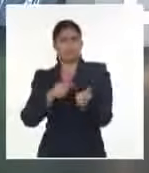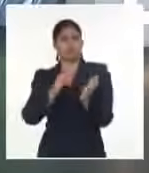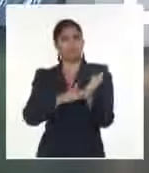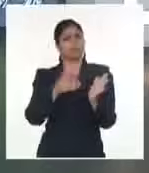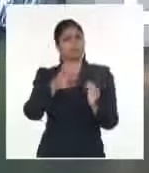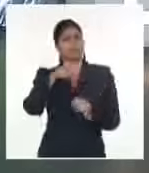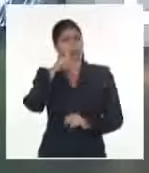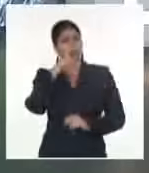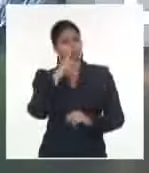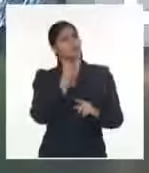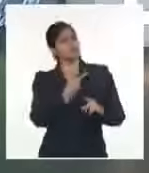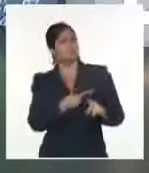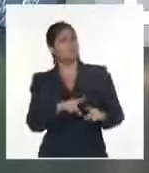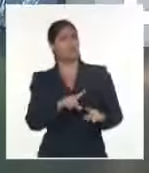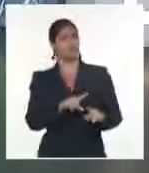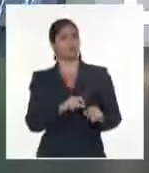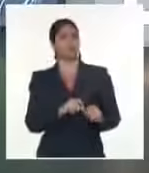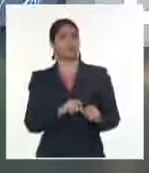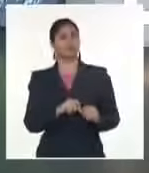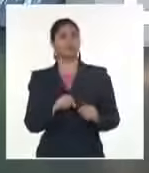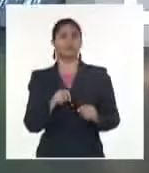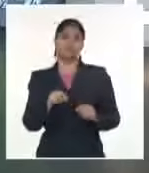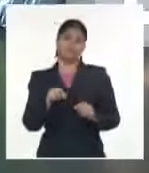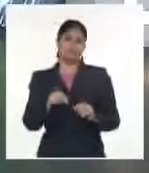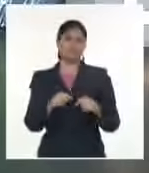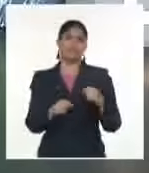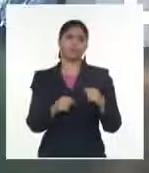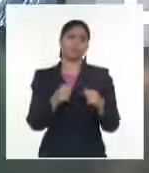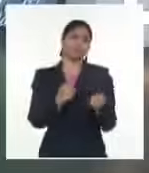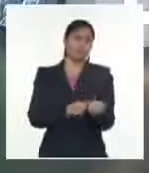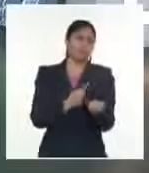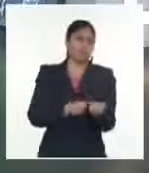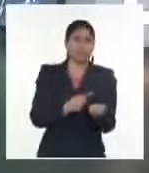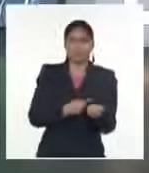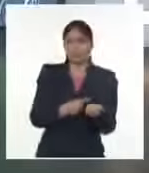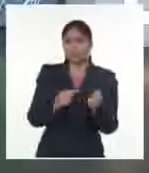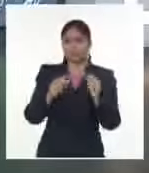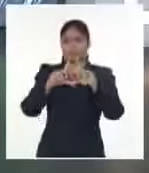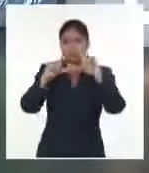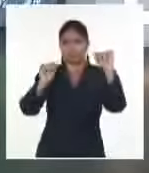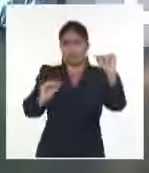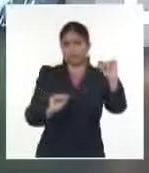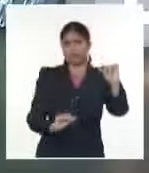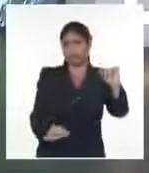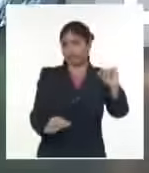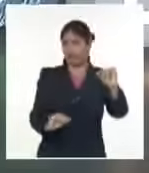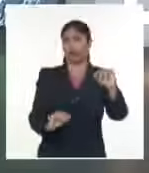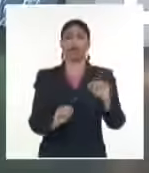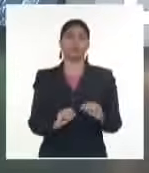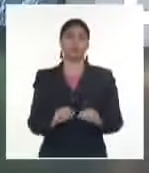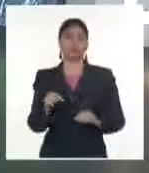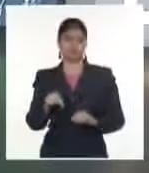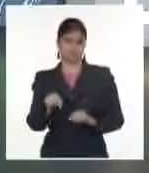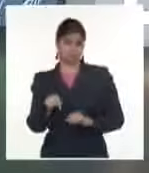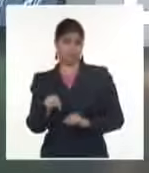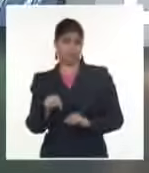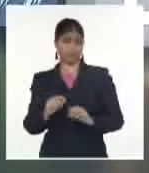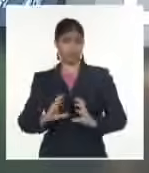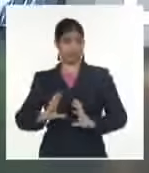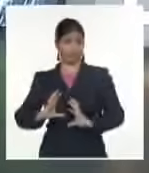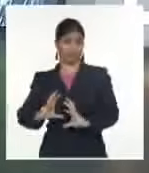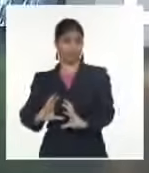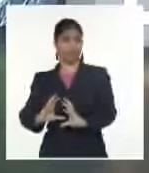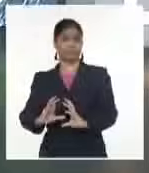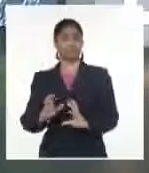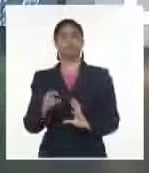cuando estos sistemas pues se desarrollan un poco más en zonas del Mar Caribe o en el Golfo de México. Esta situación que tenemos está prácticamente asociada a las